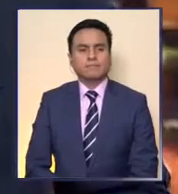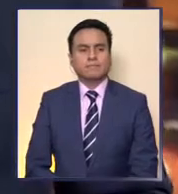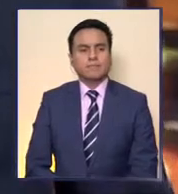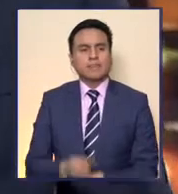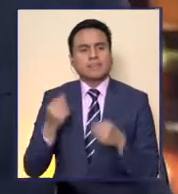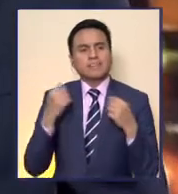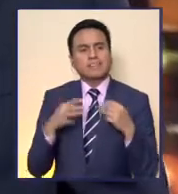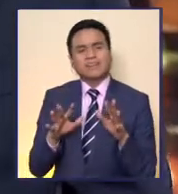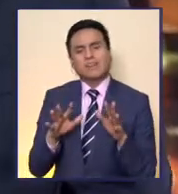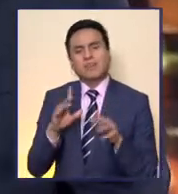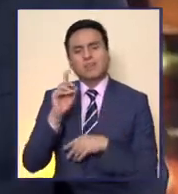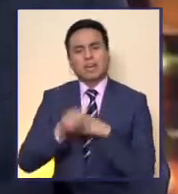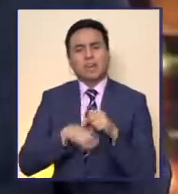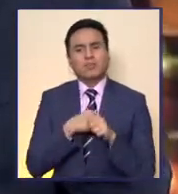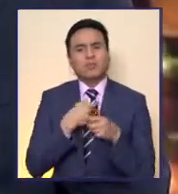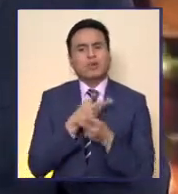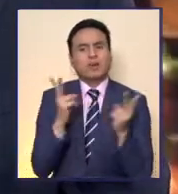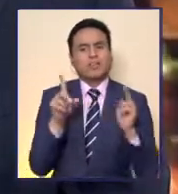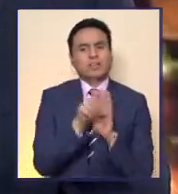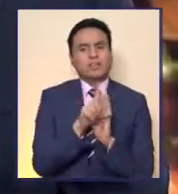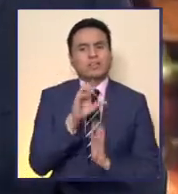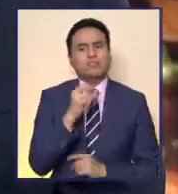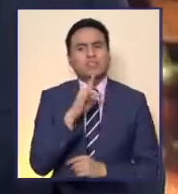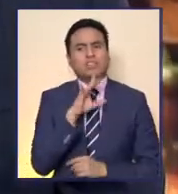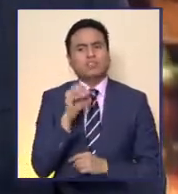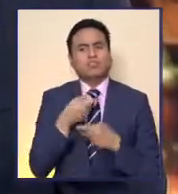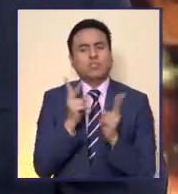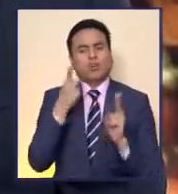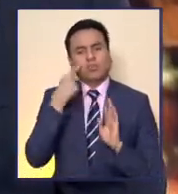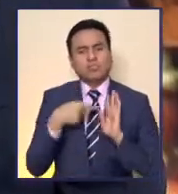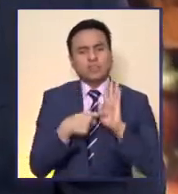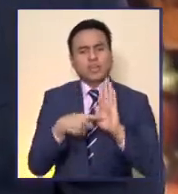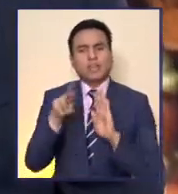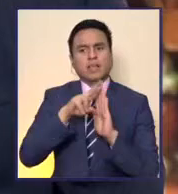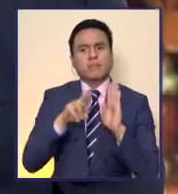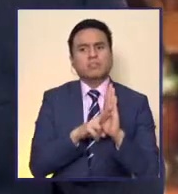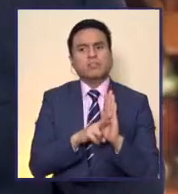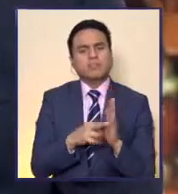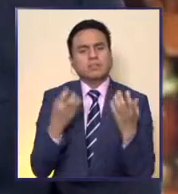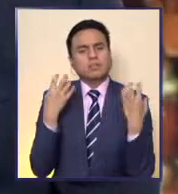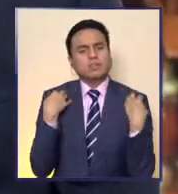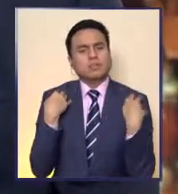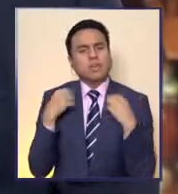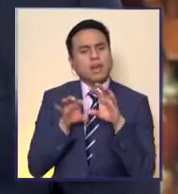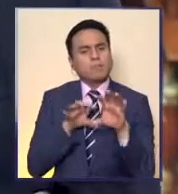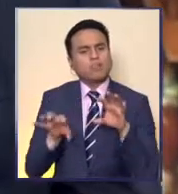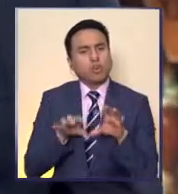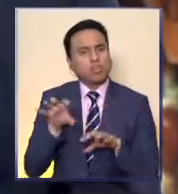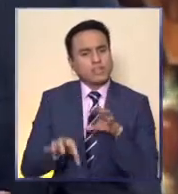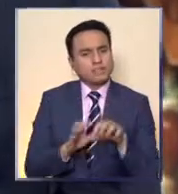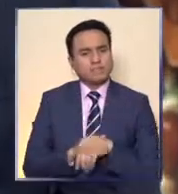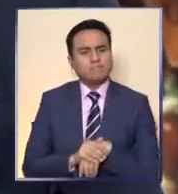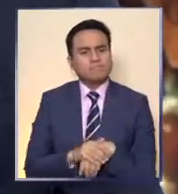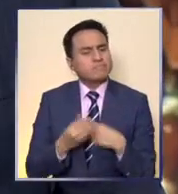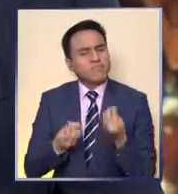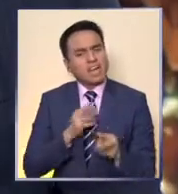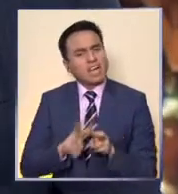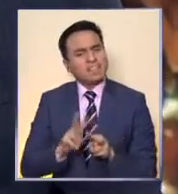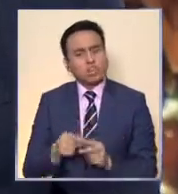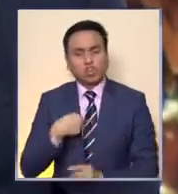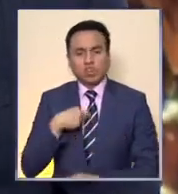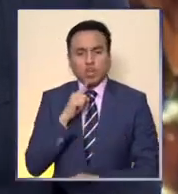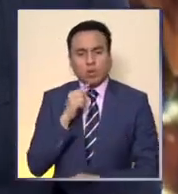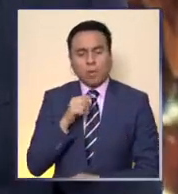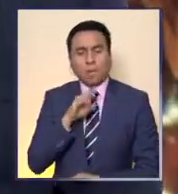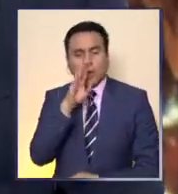Después de más de un año de promulgada la ley Cholito, se dio a conocer el reglamento de la tenencia responsable de mascotas. ¿Qué se debe hacer si tengo un perro